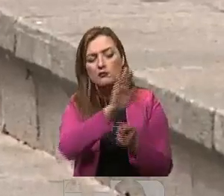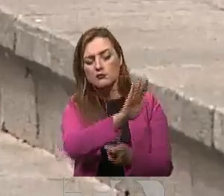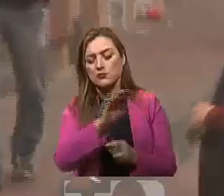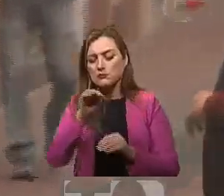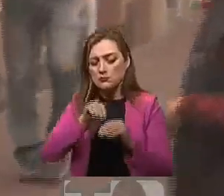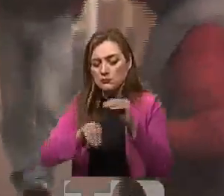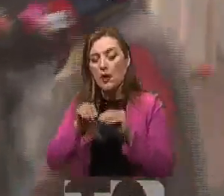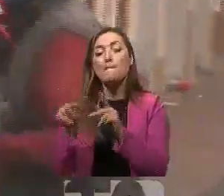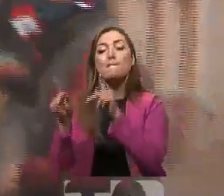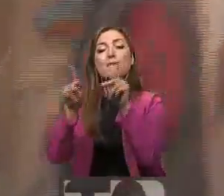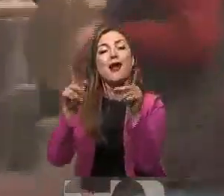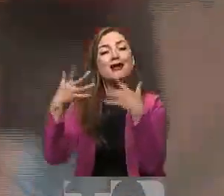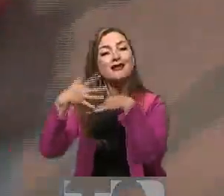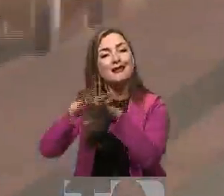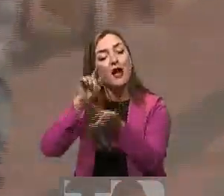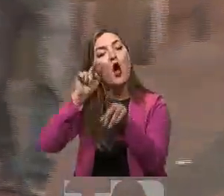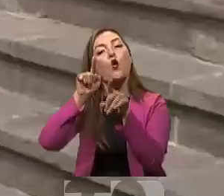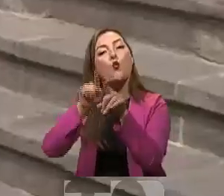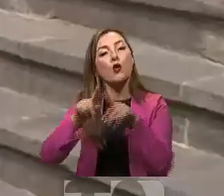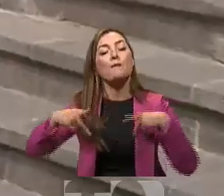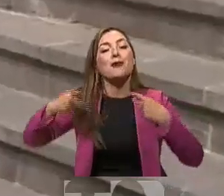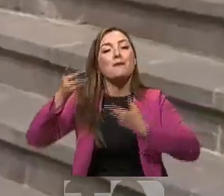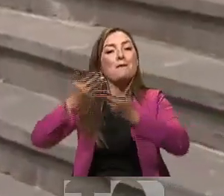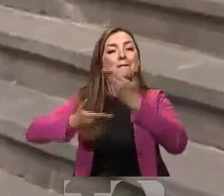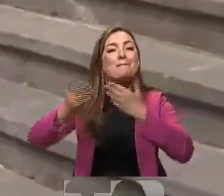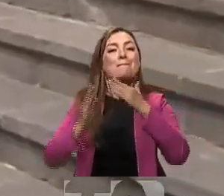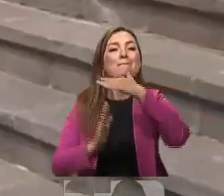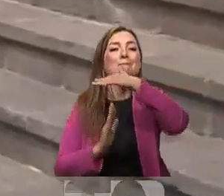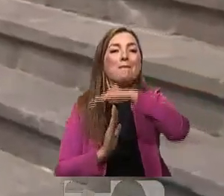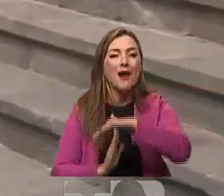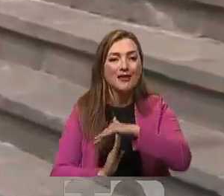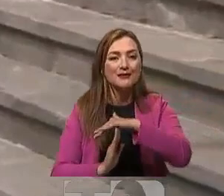integral que incluye el acuerdo de convivencia de paz que